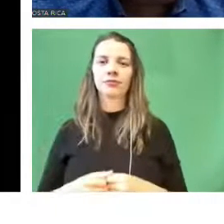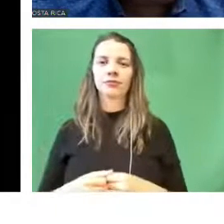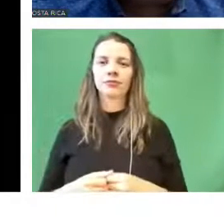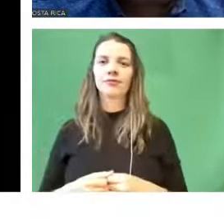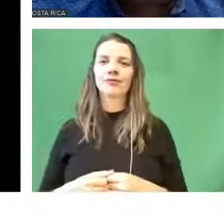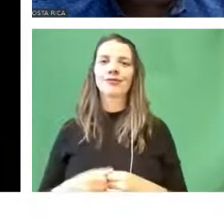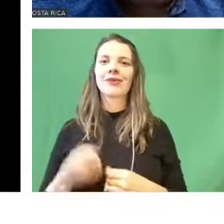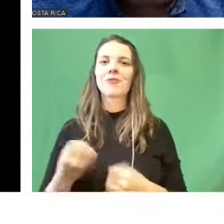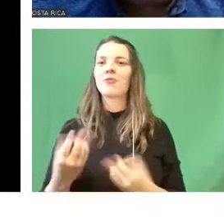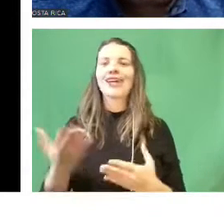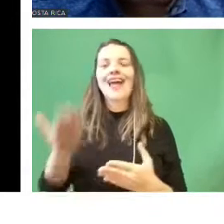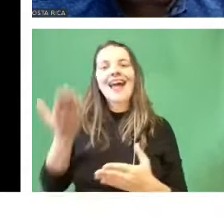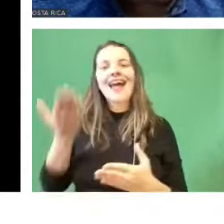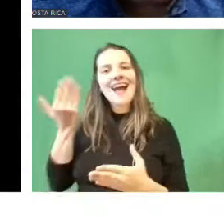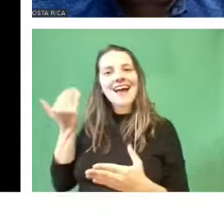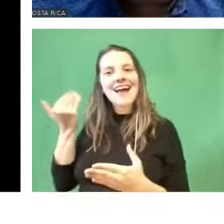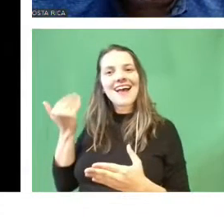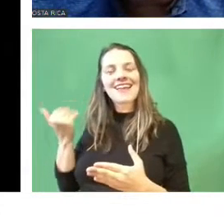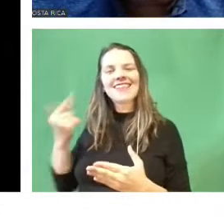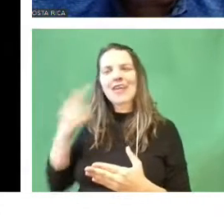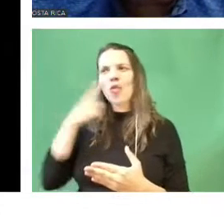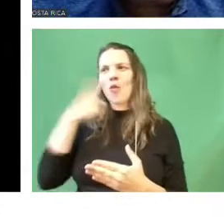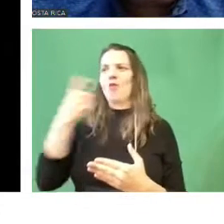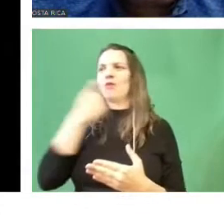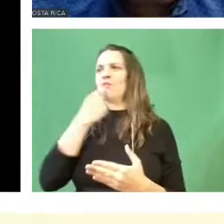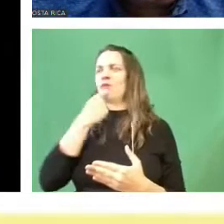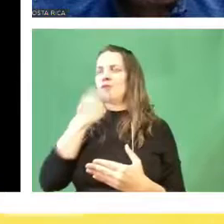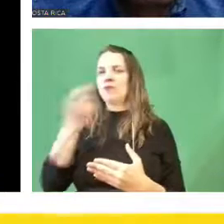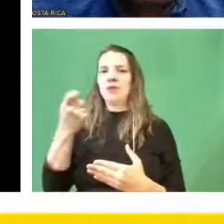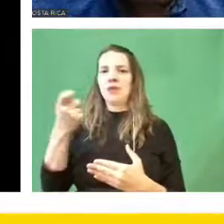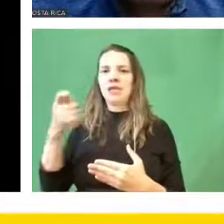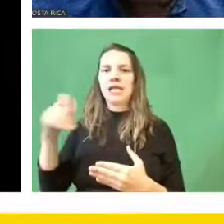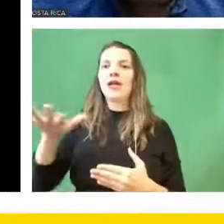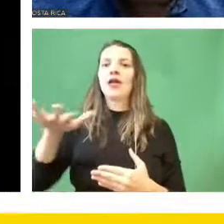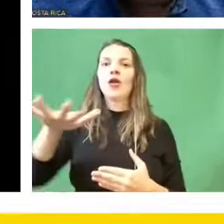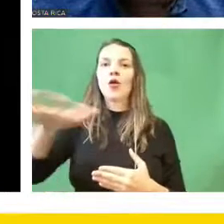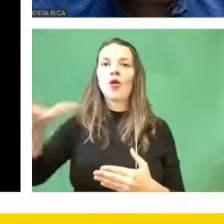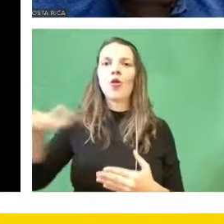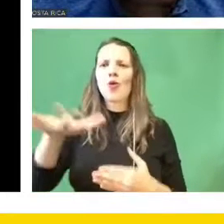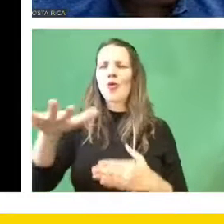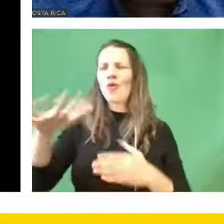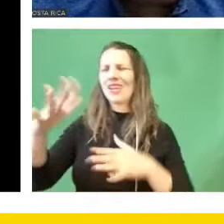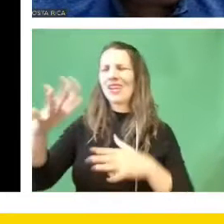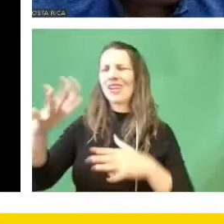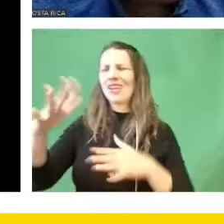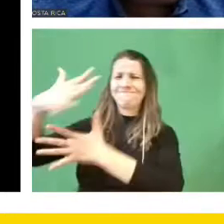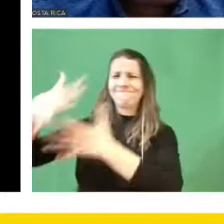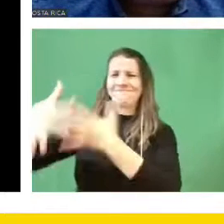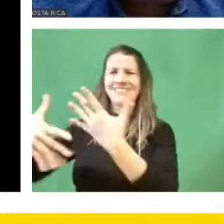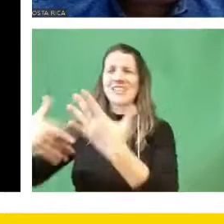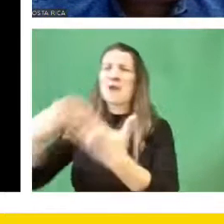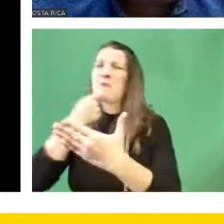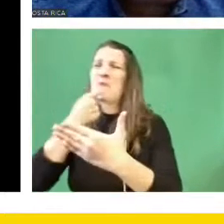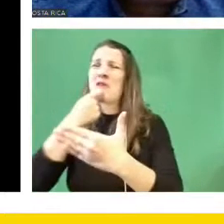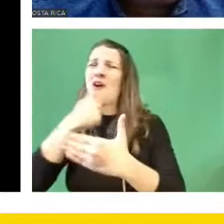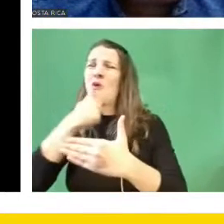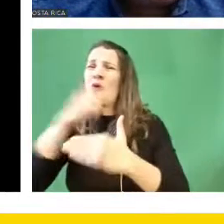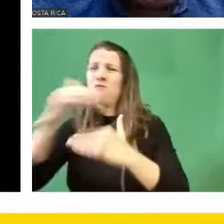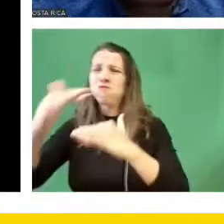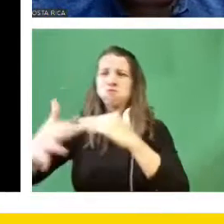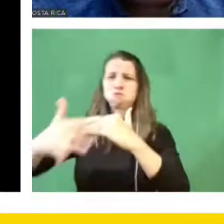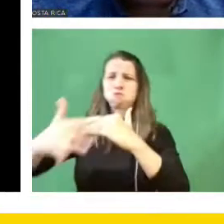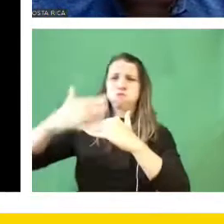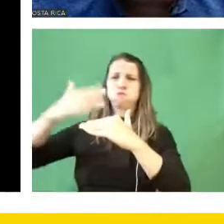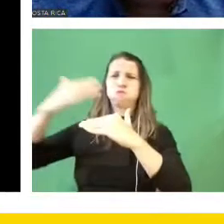para otras situaciones, como por ejemplo para situaciones de emergencias y desastres. Cuando a veces no existen los refugios para personas con